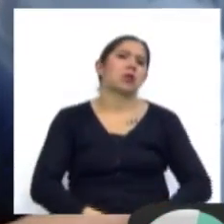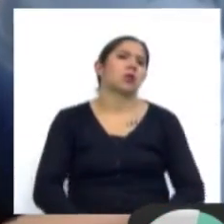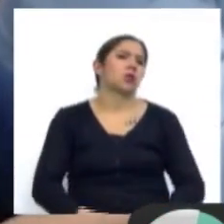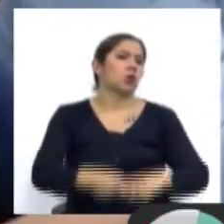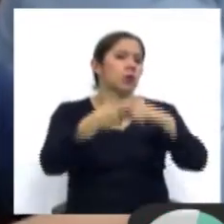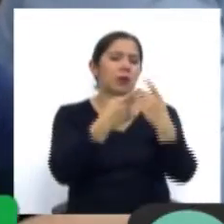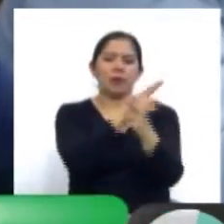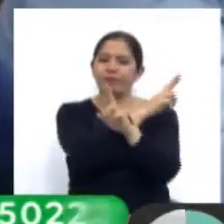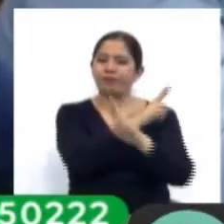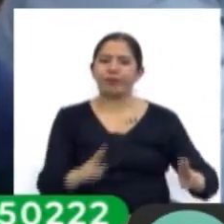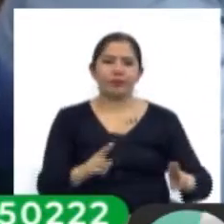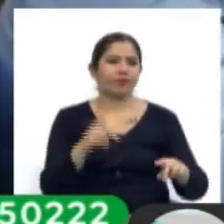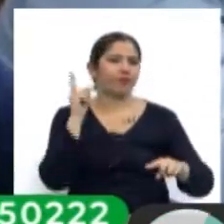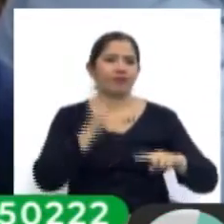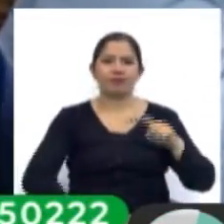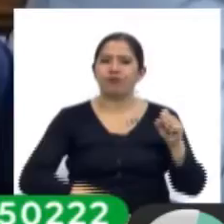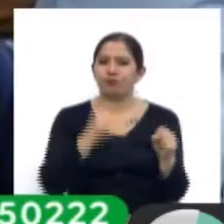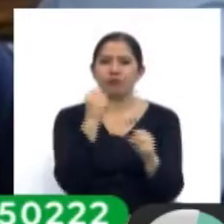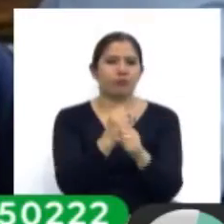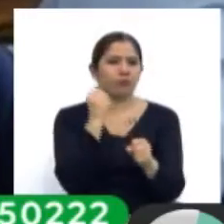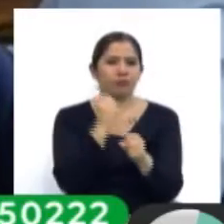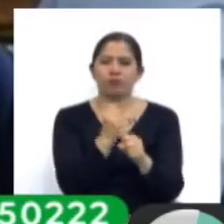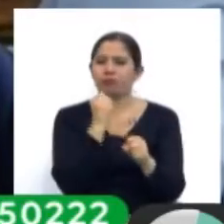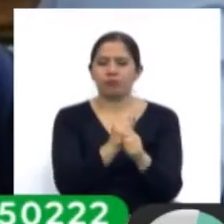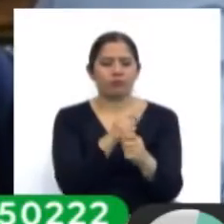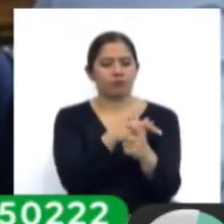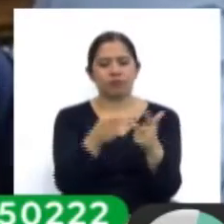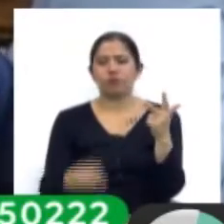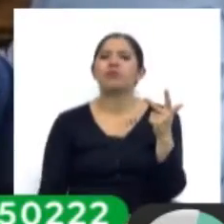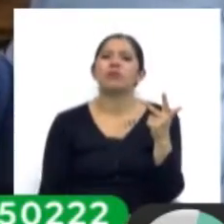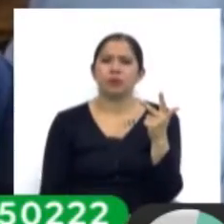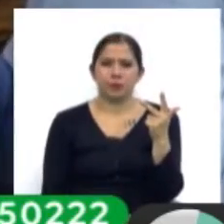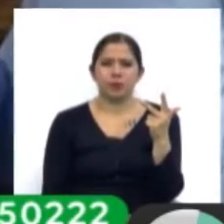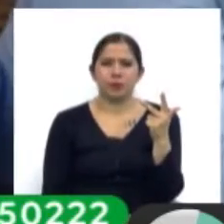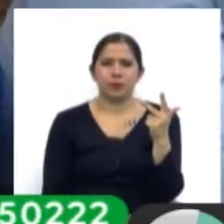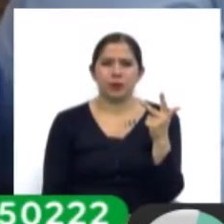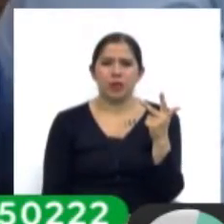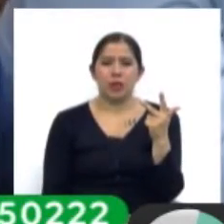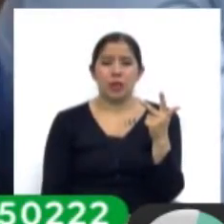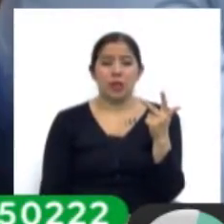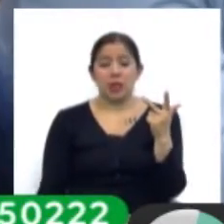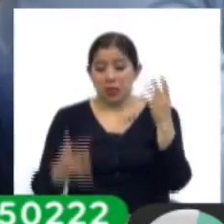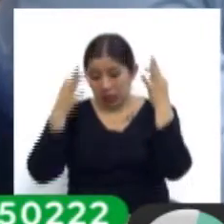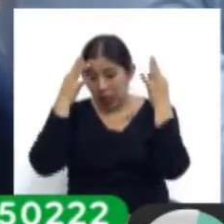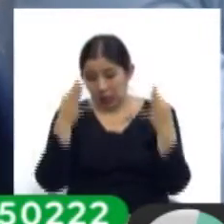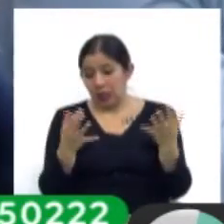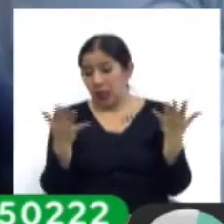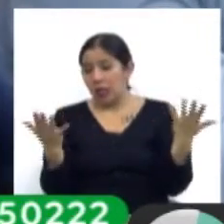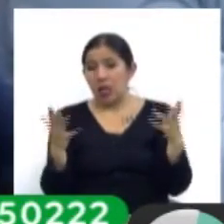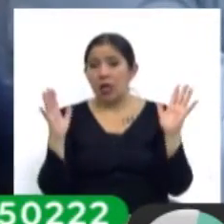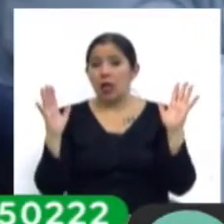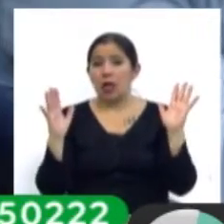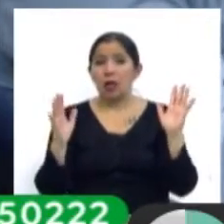todo registro de estas tres empresas como medida, como una medida,